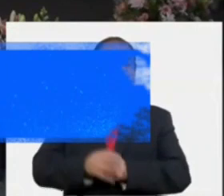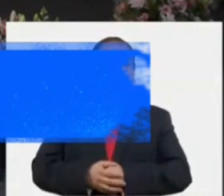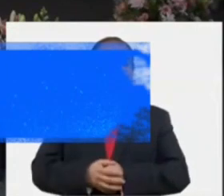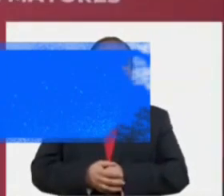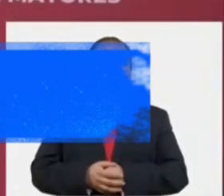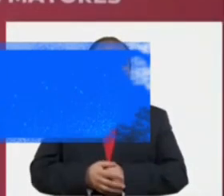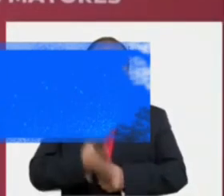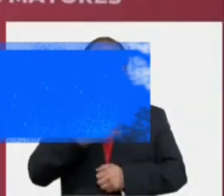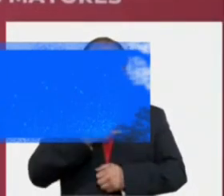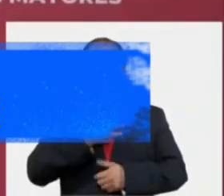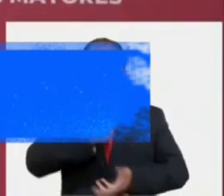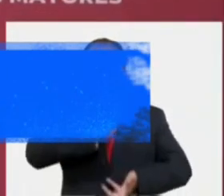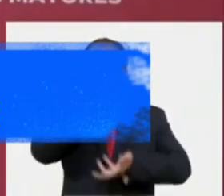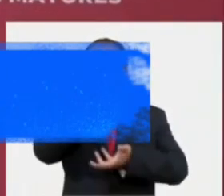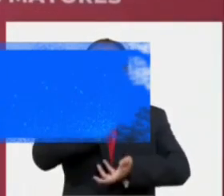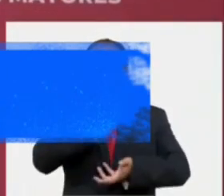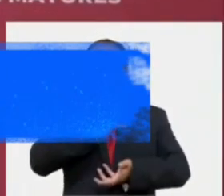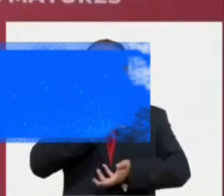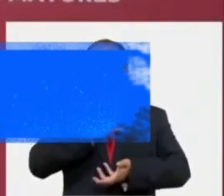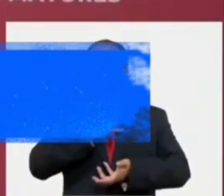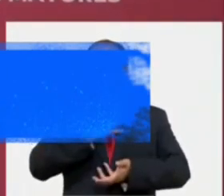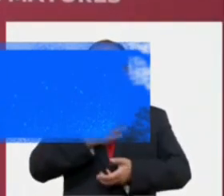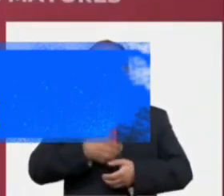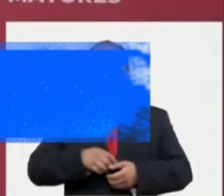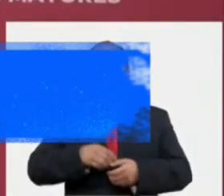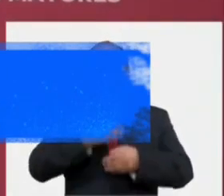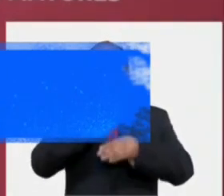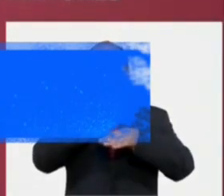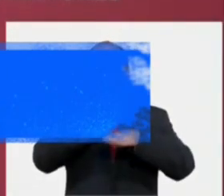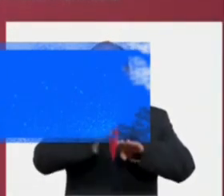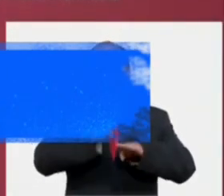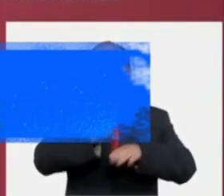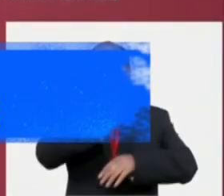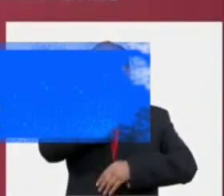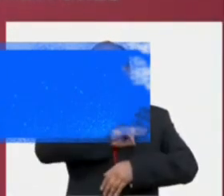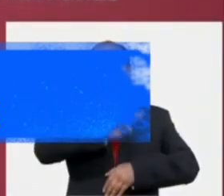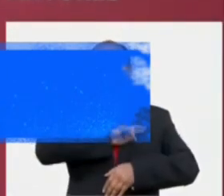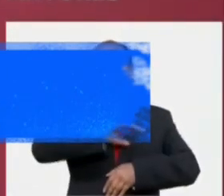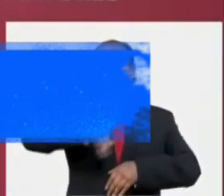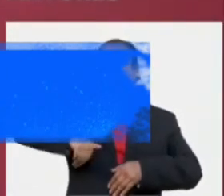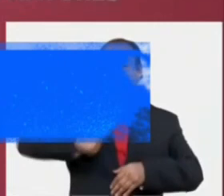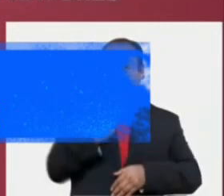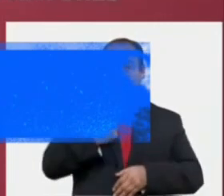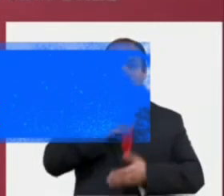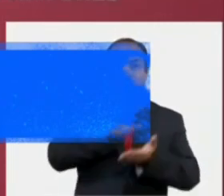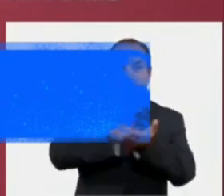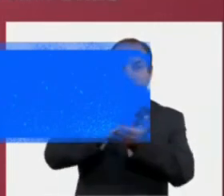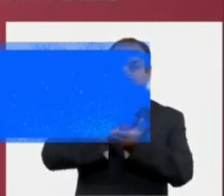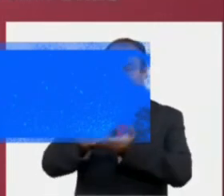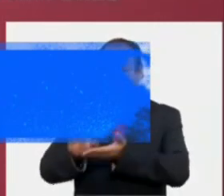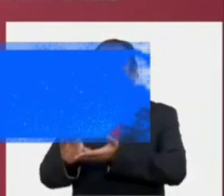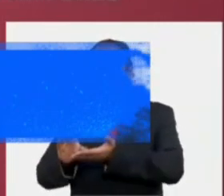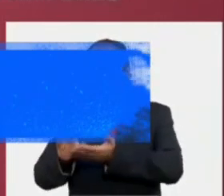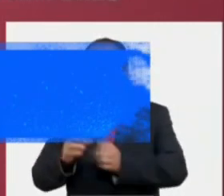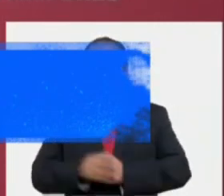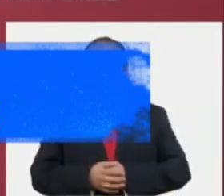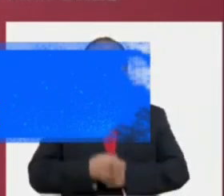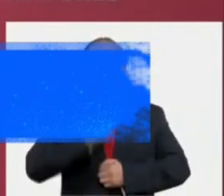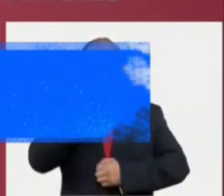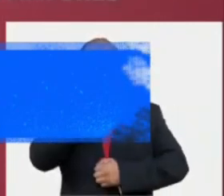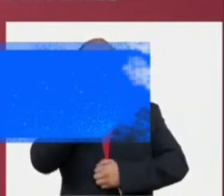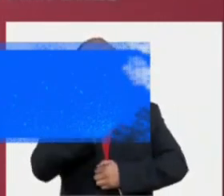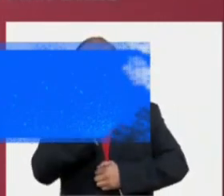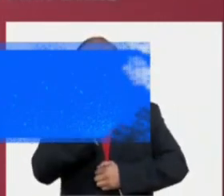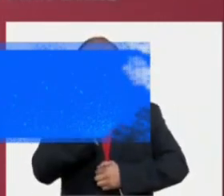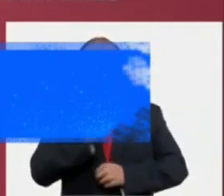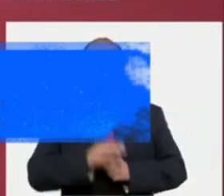ese recurso se quede en la banca privada y que sea la banca privada quien la distribuya Pues que haya un